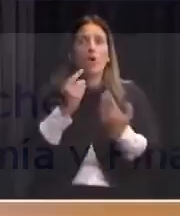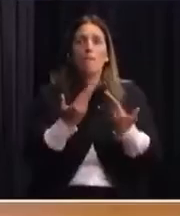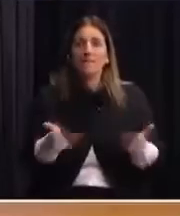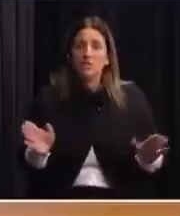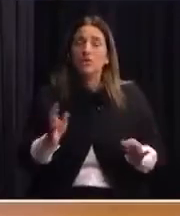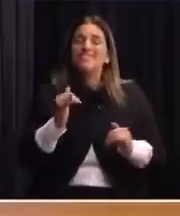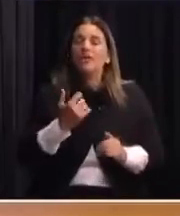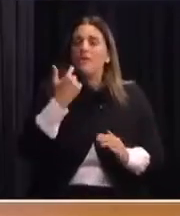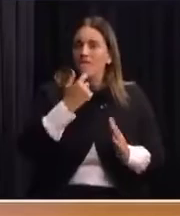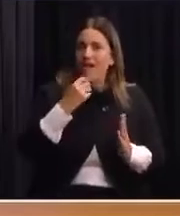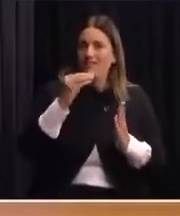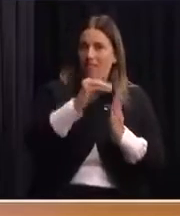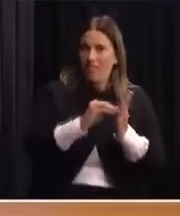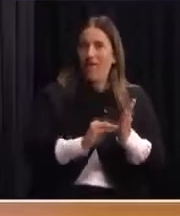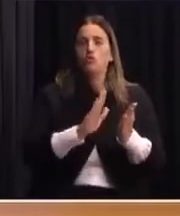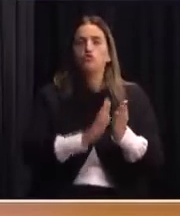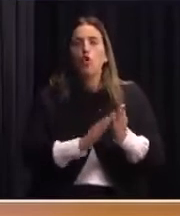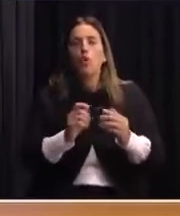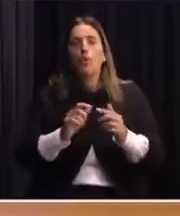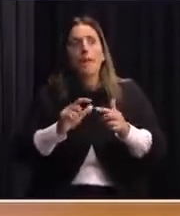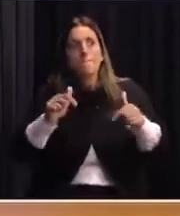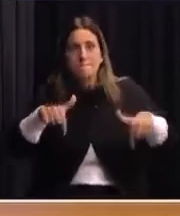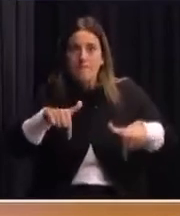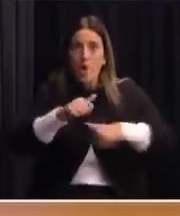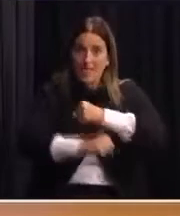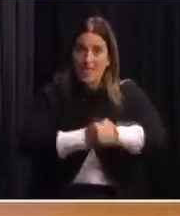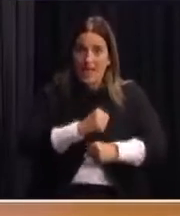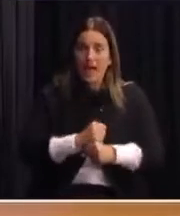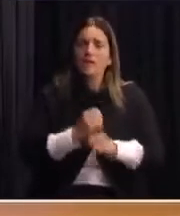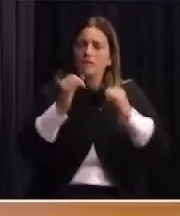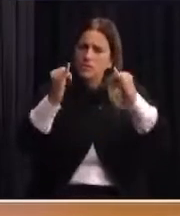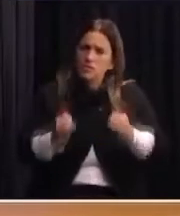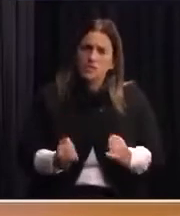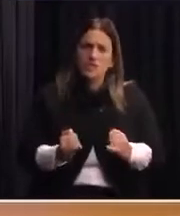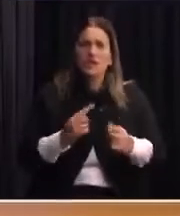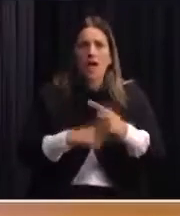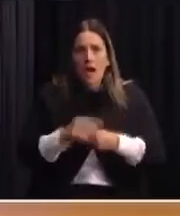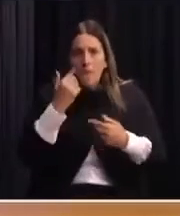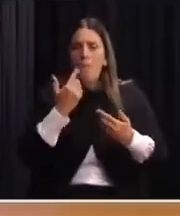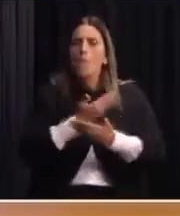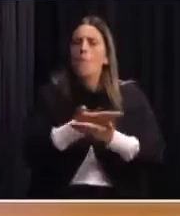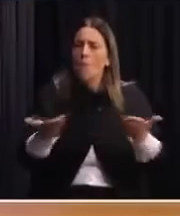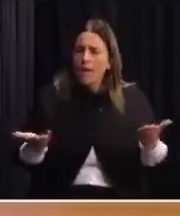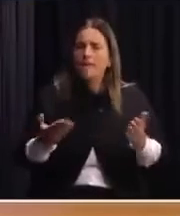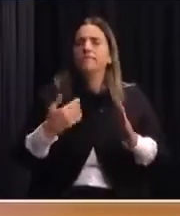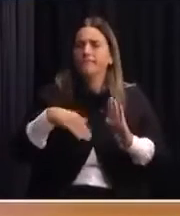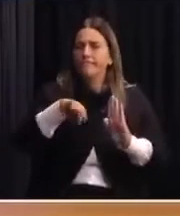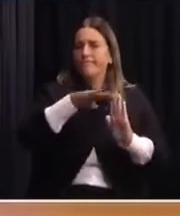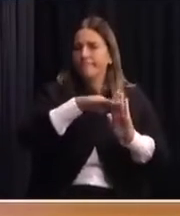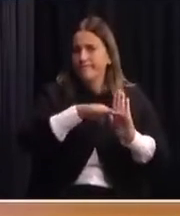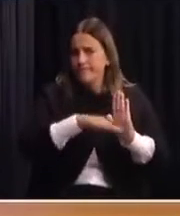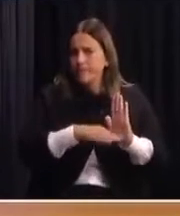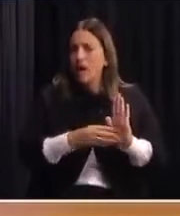no tenemos datos de crecimiento de este año tenemos una cantidad de indicadores que nos muestran de